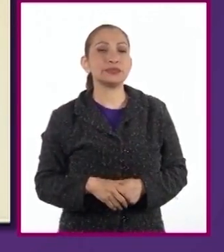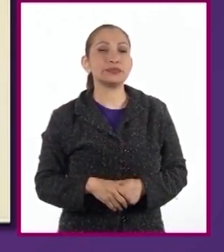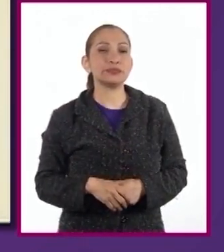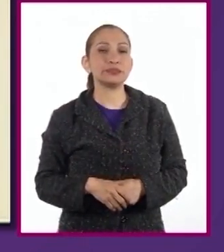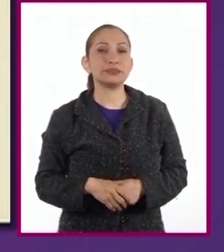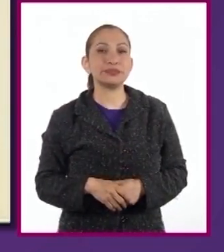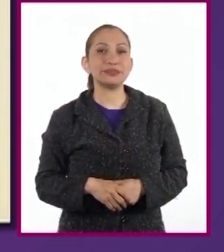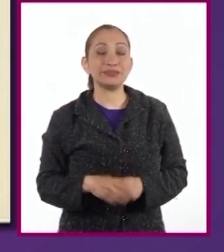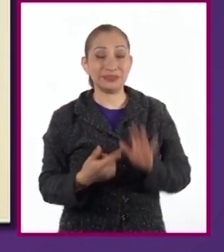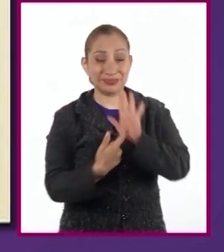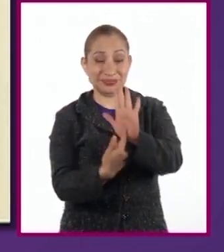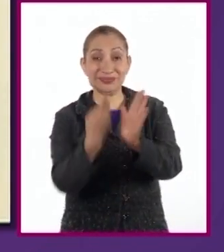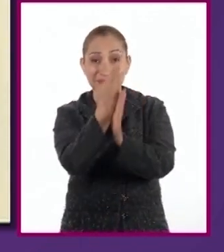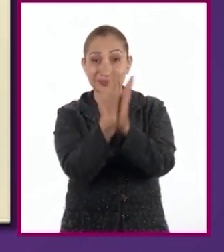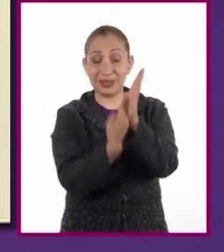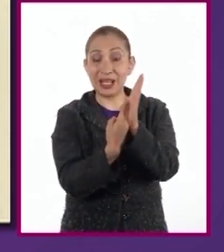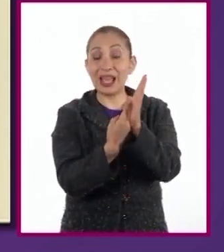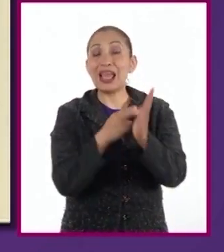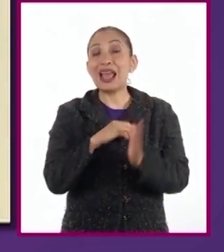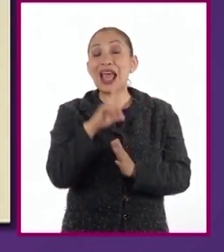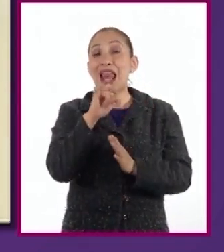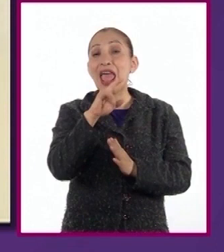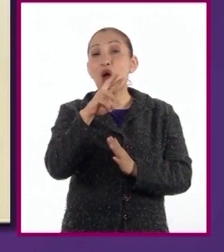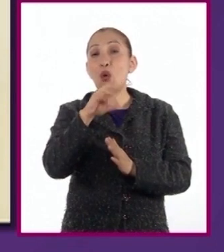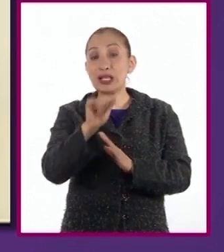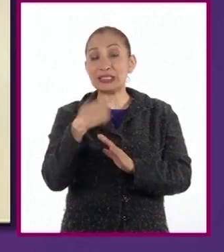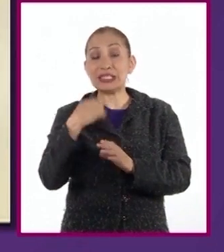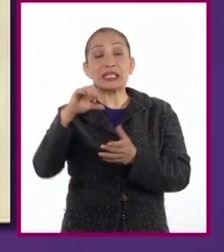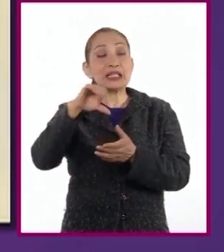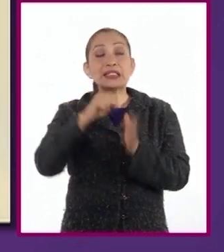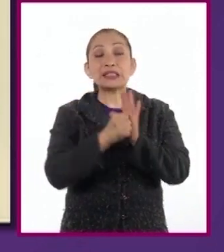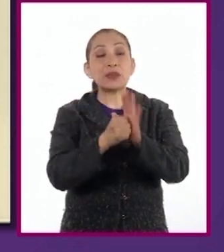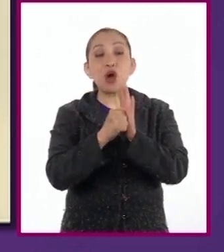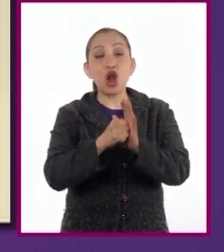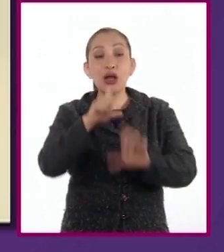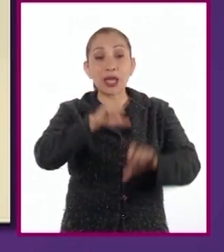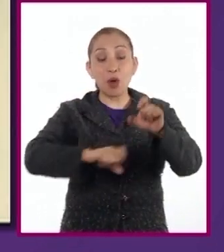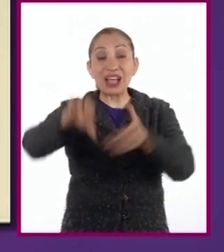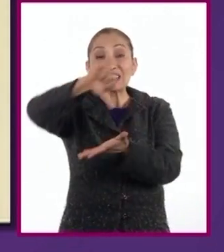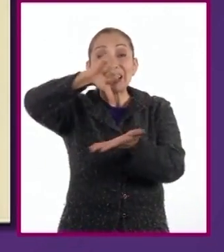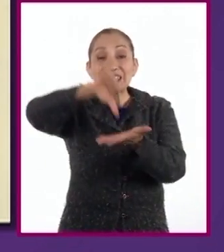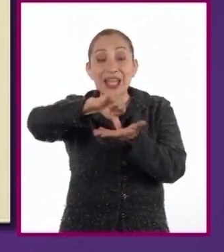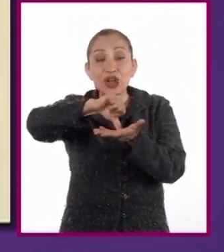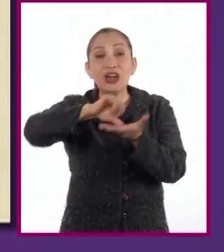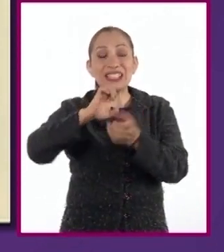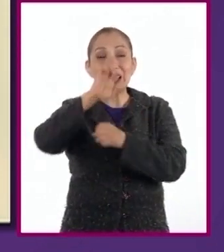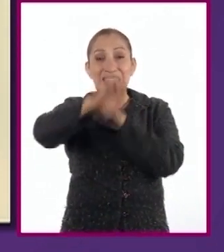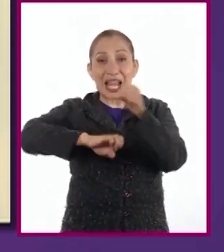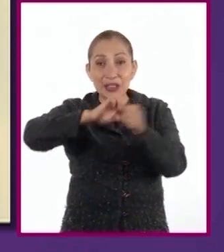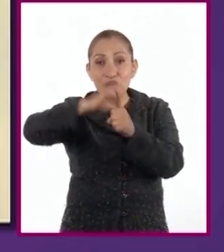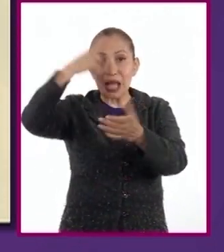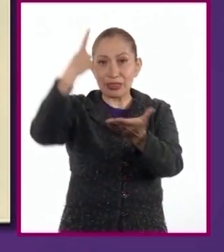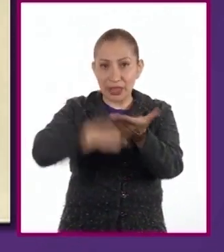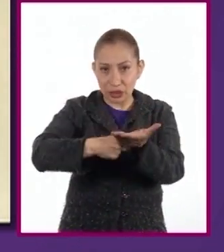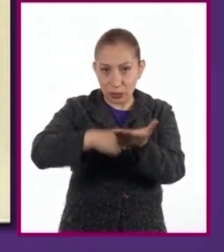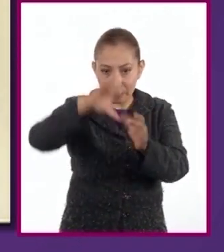En los diagramas de Lewis, el símbolo químico del elemento representa al núcleo y a los electrones